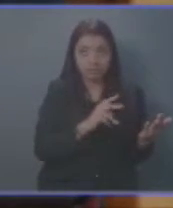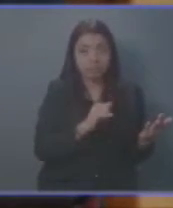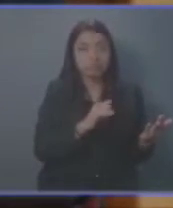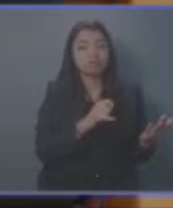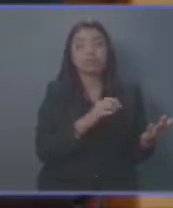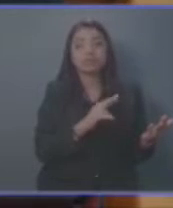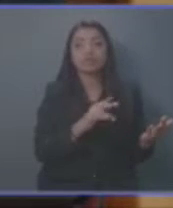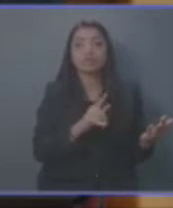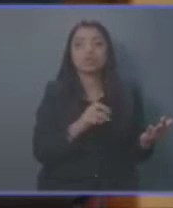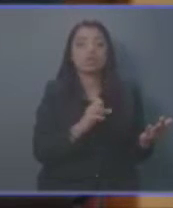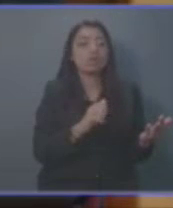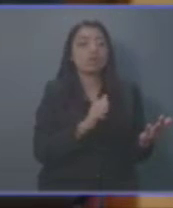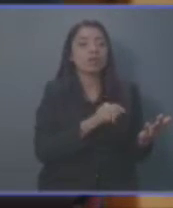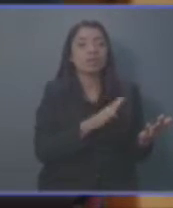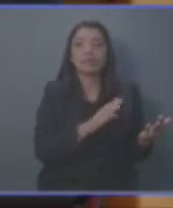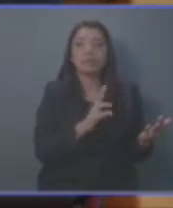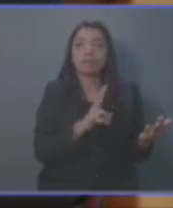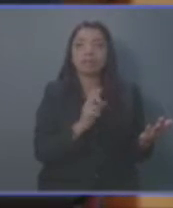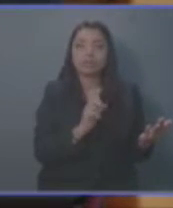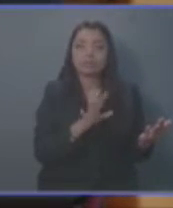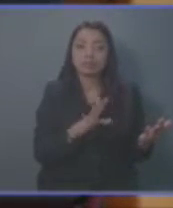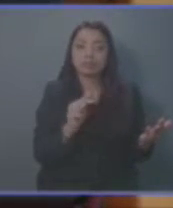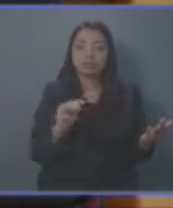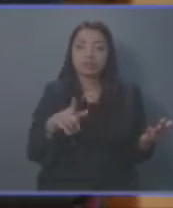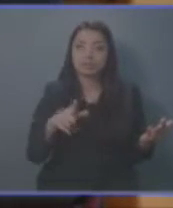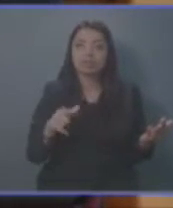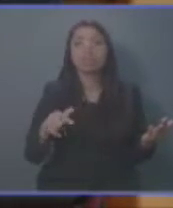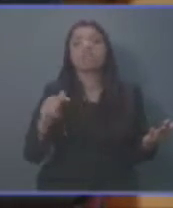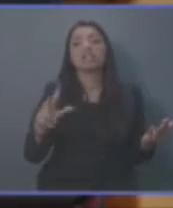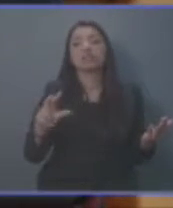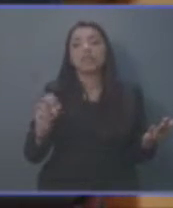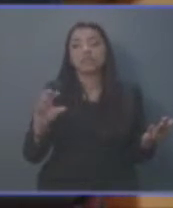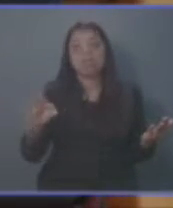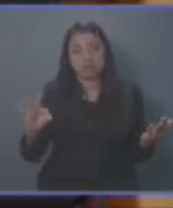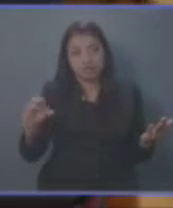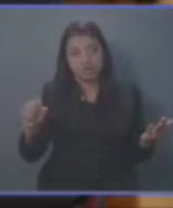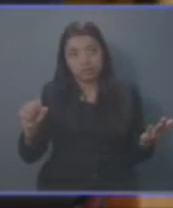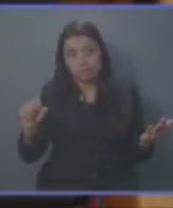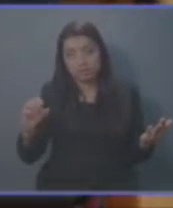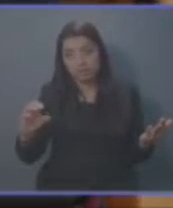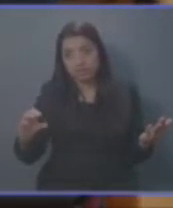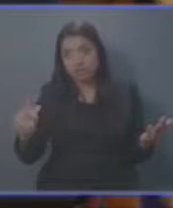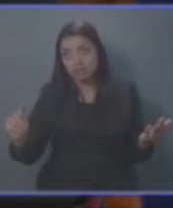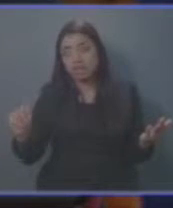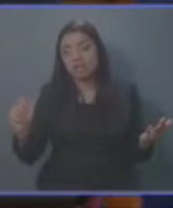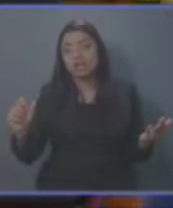bisoprolol AB 2.5 miligramos, 30 FCT,